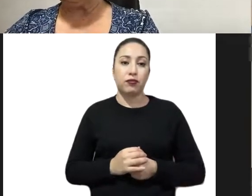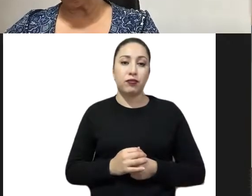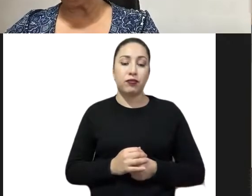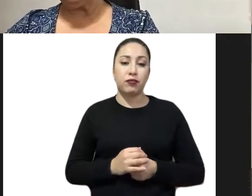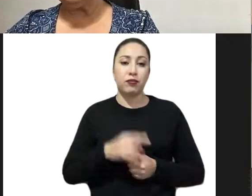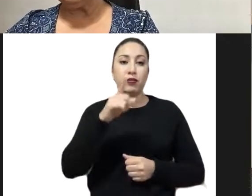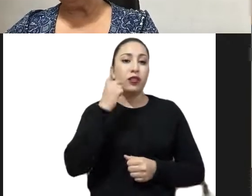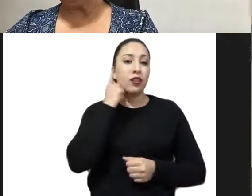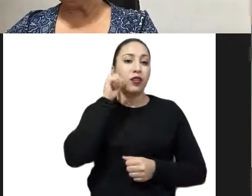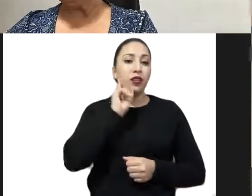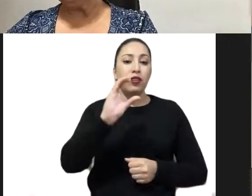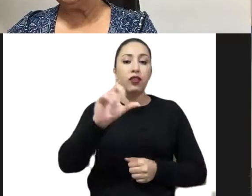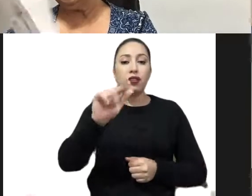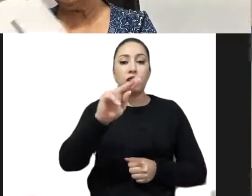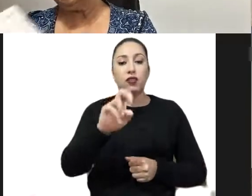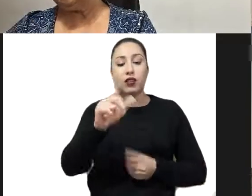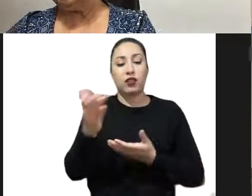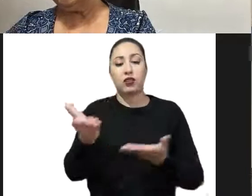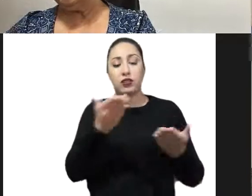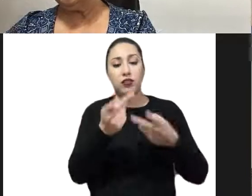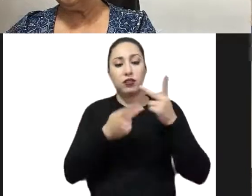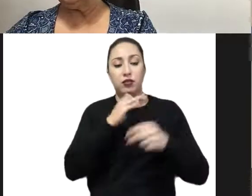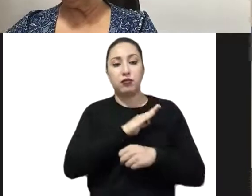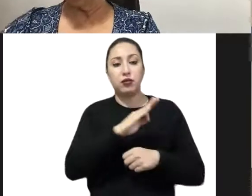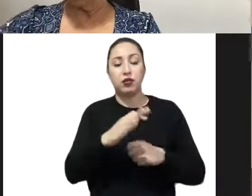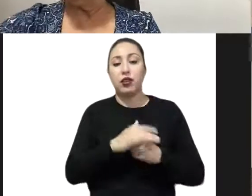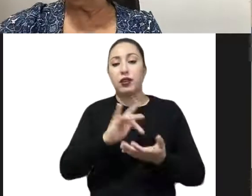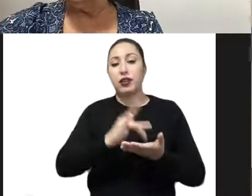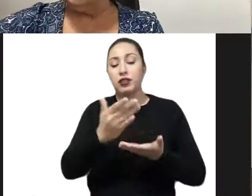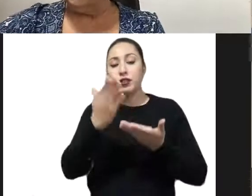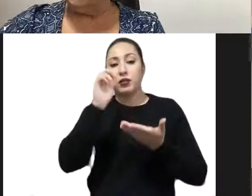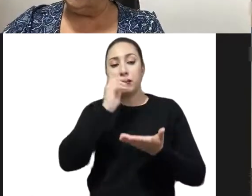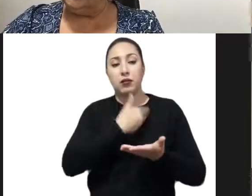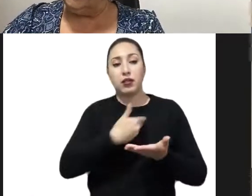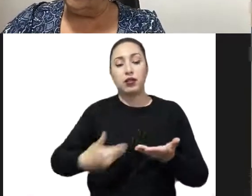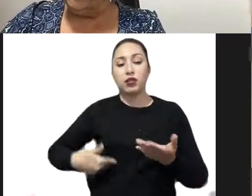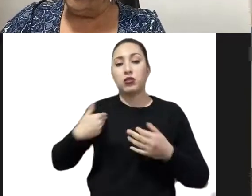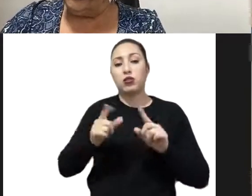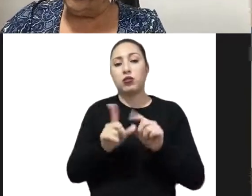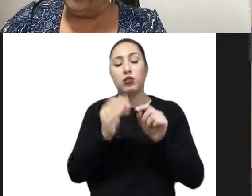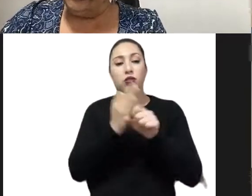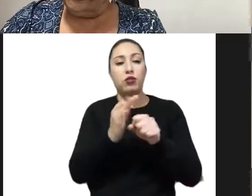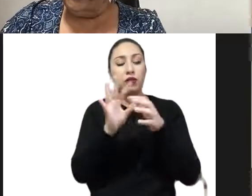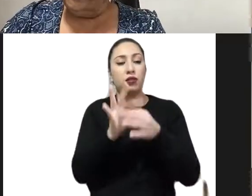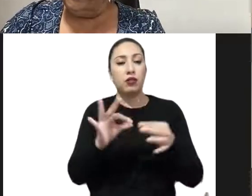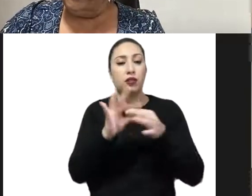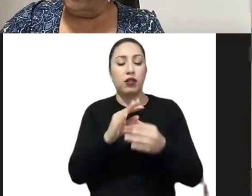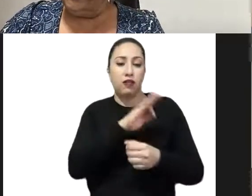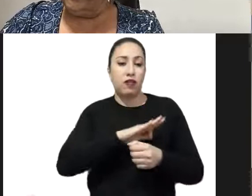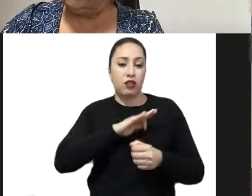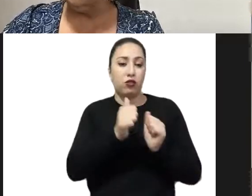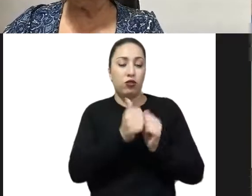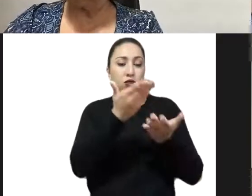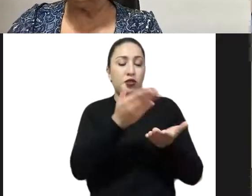Diputada Clavel, adelante. Muchísimas gracias, diputada presidenta. Quisiera señalar y felicitar al diputado